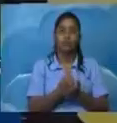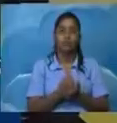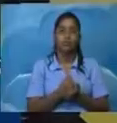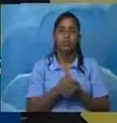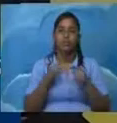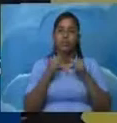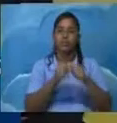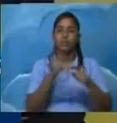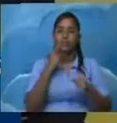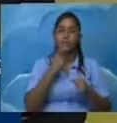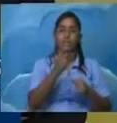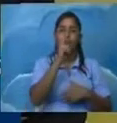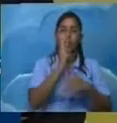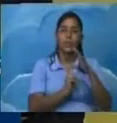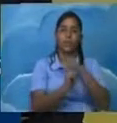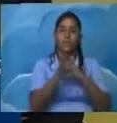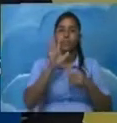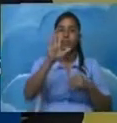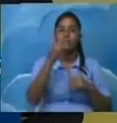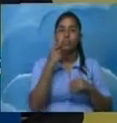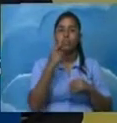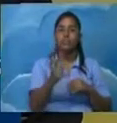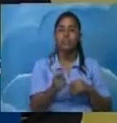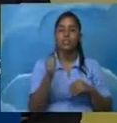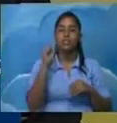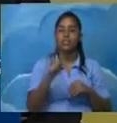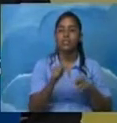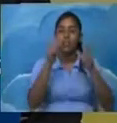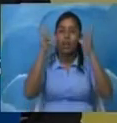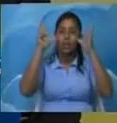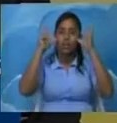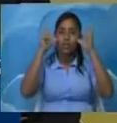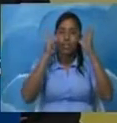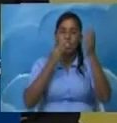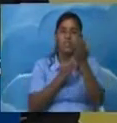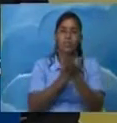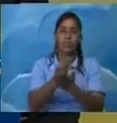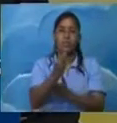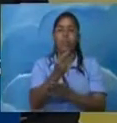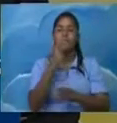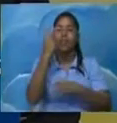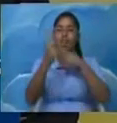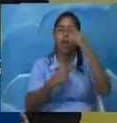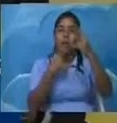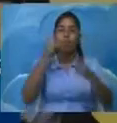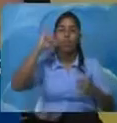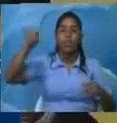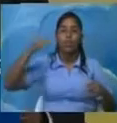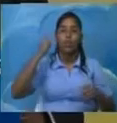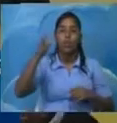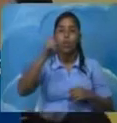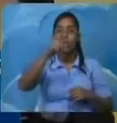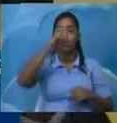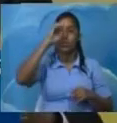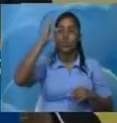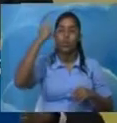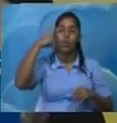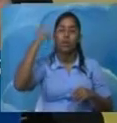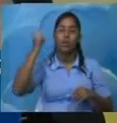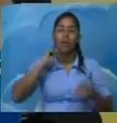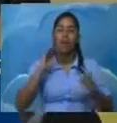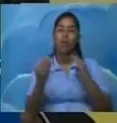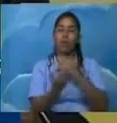Continúa diciendo el versículo 5, dice, si escuchares fielmente la voz de Jehová tu Dios para guardar y